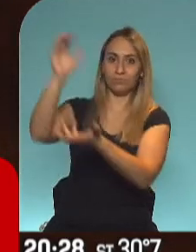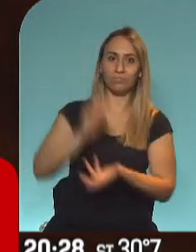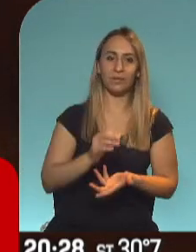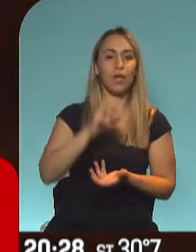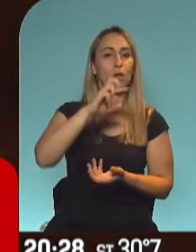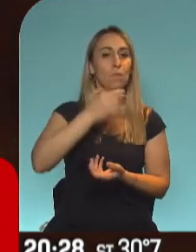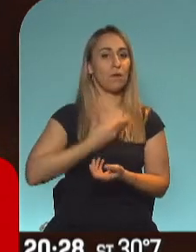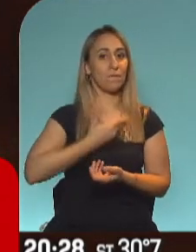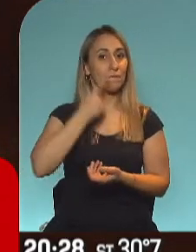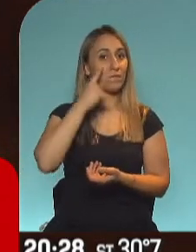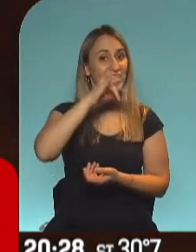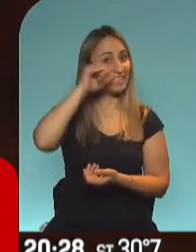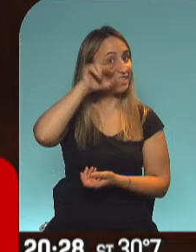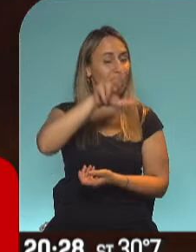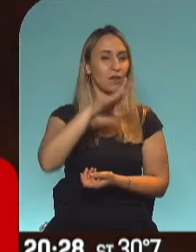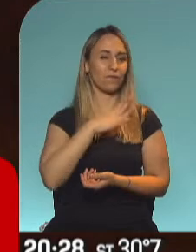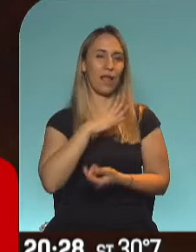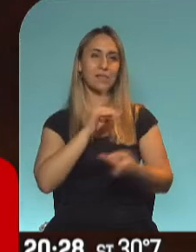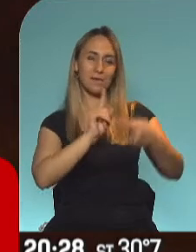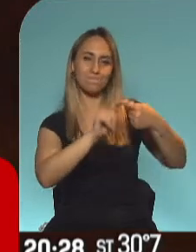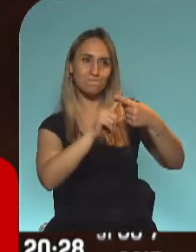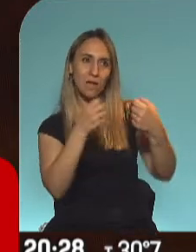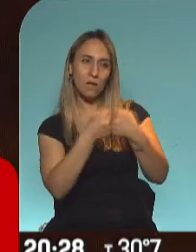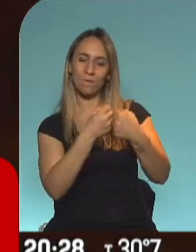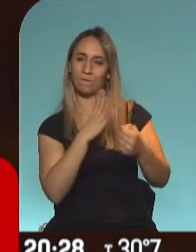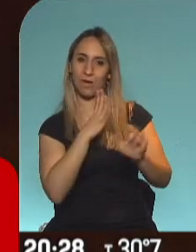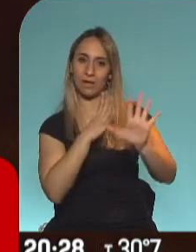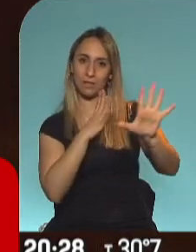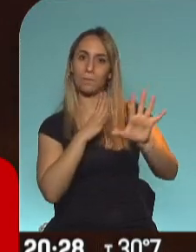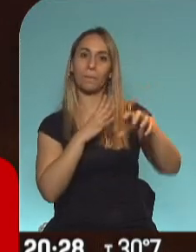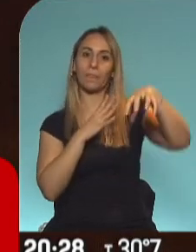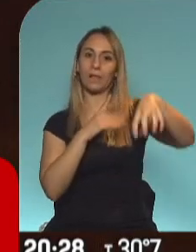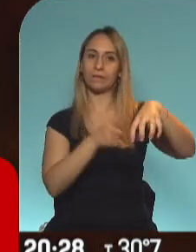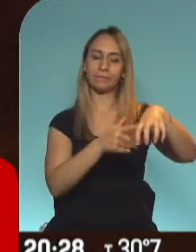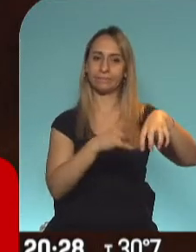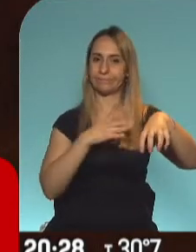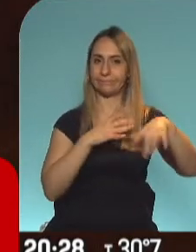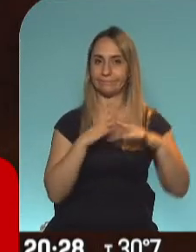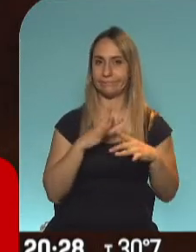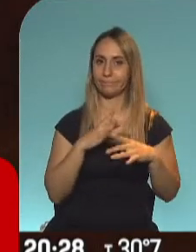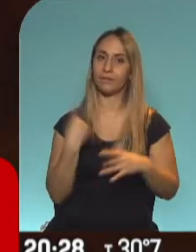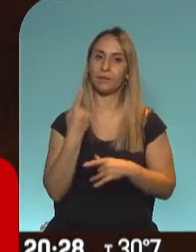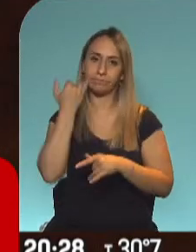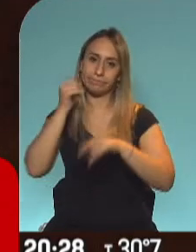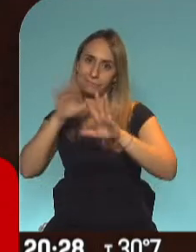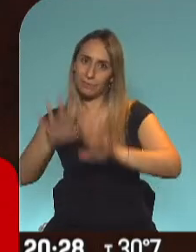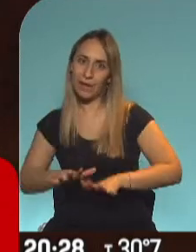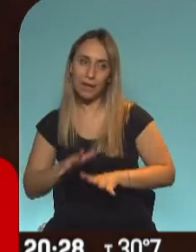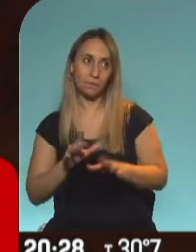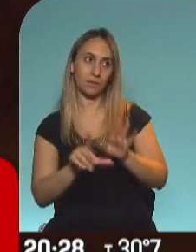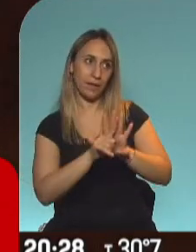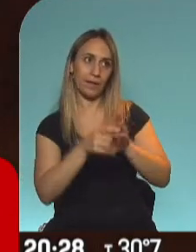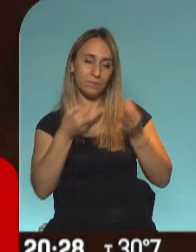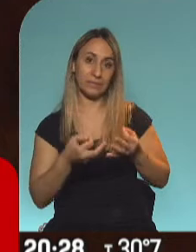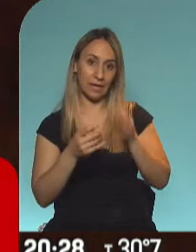llegamos a cerrar el acuerdo. Pfizer está un poco remolona, pensé que hicimos una ley especial, pero claro, hay que pensar que